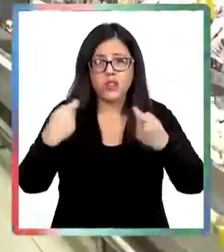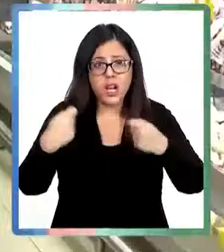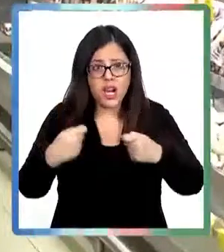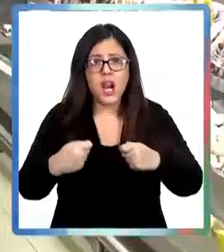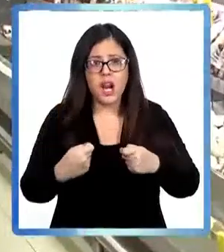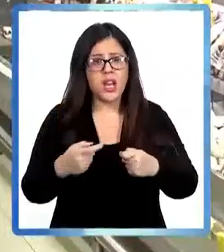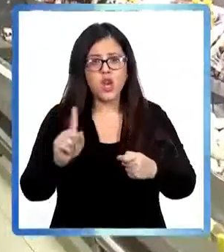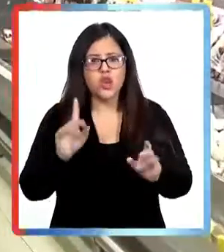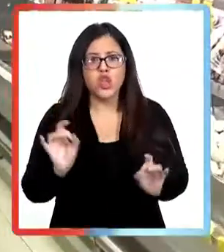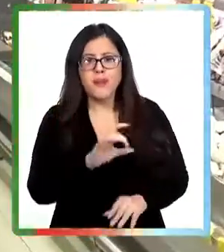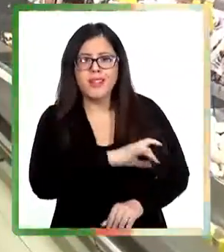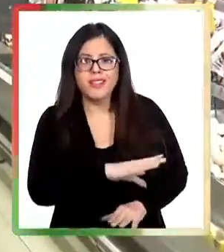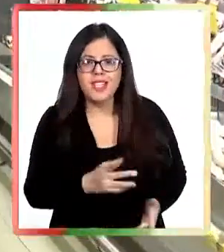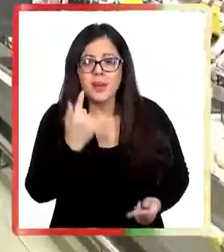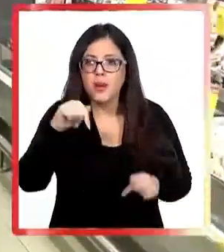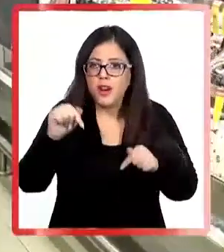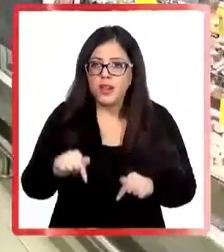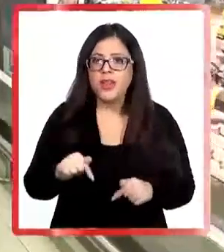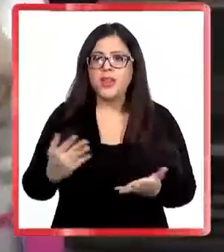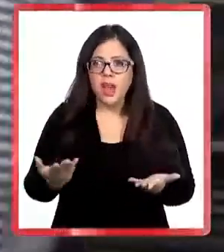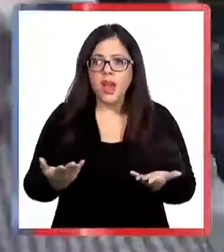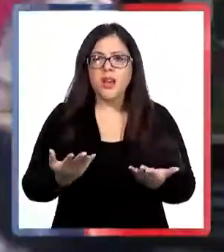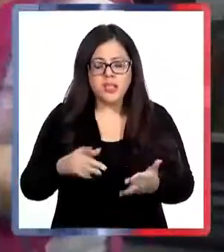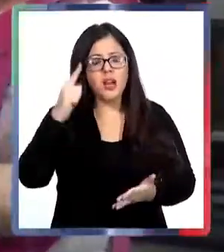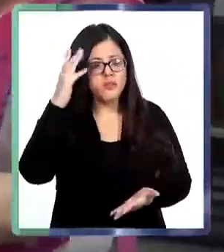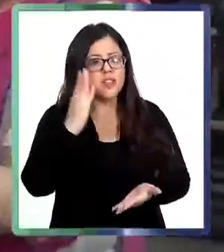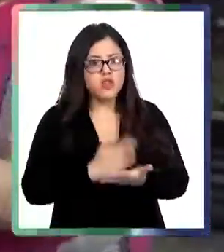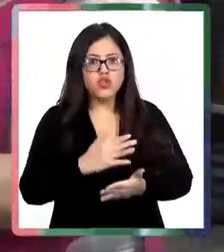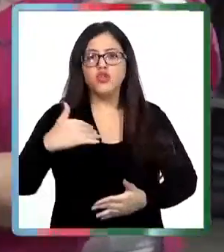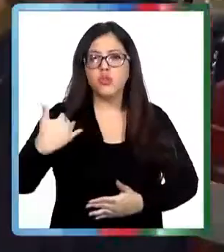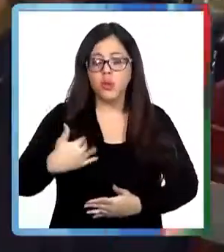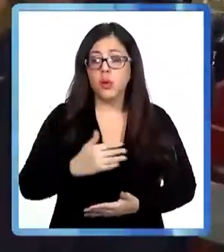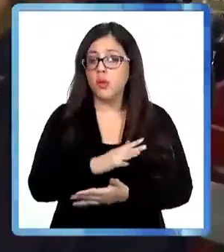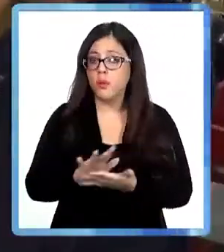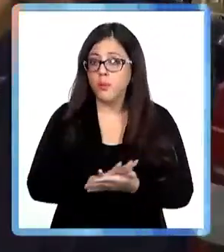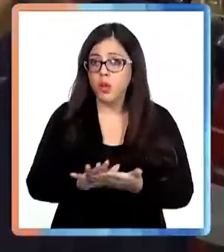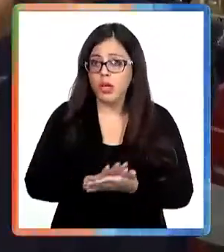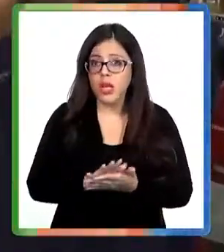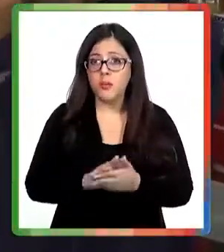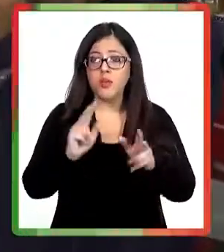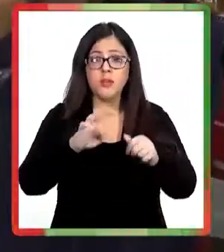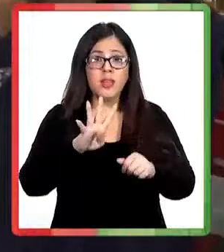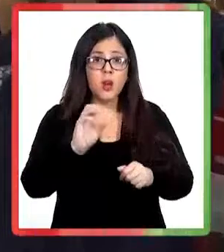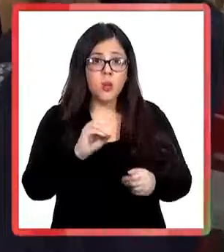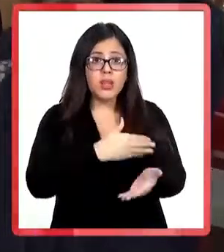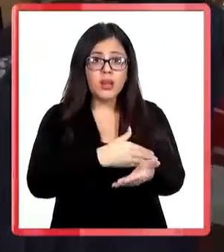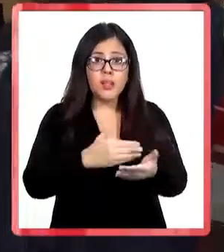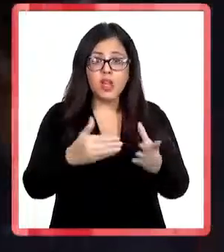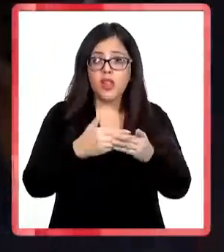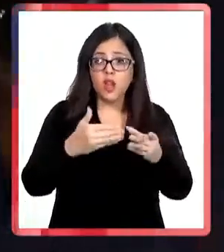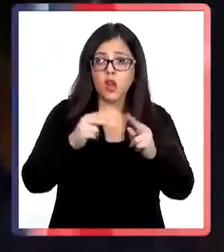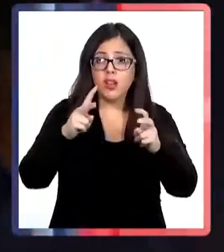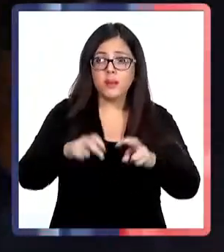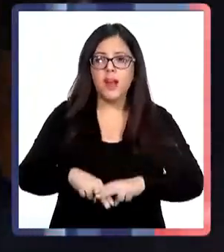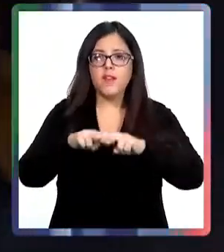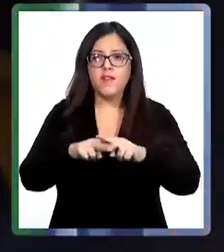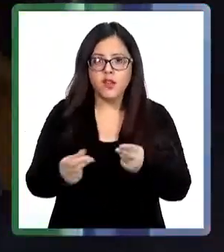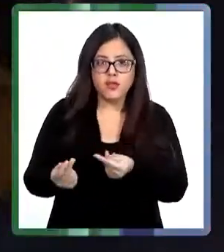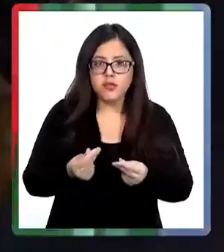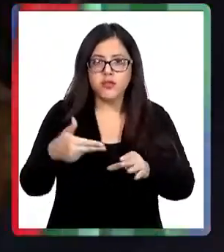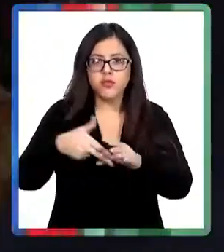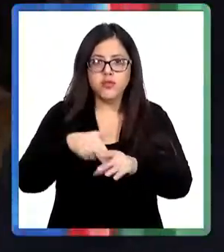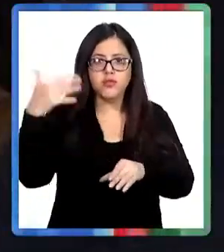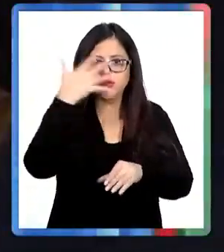que sea específico de Chile, pero acá estamos tomando medidas importantes. Por ejemplo, inyectamos $40 millones al Fondo de Estabilización de los Precios